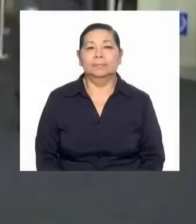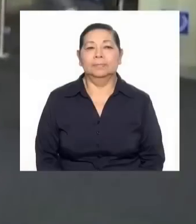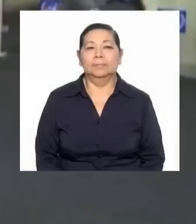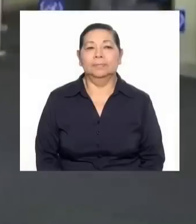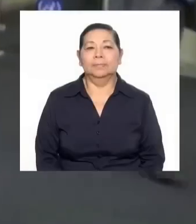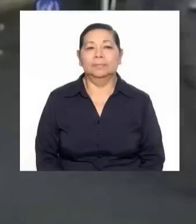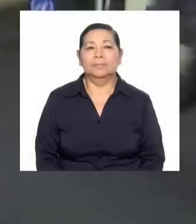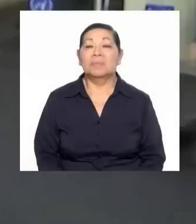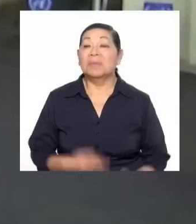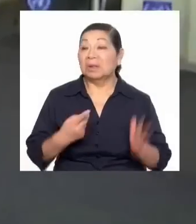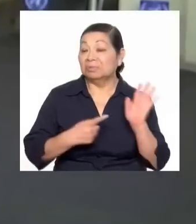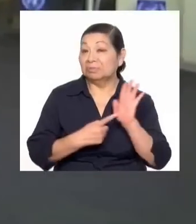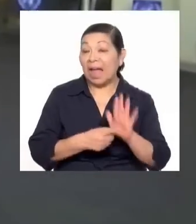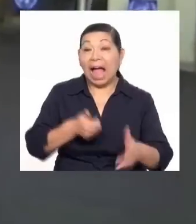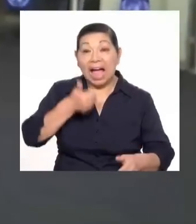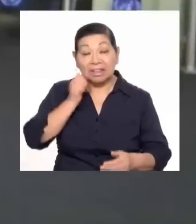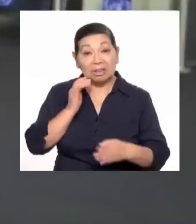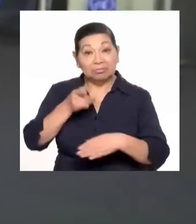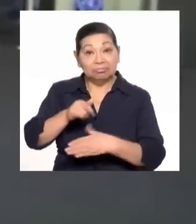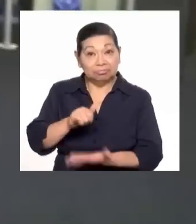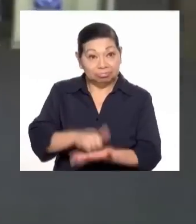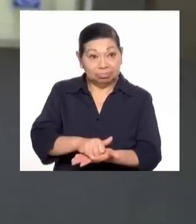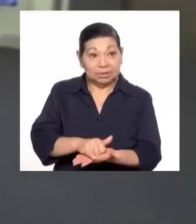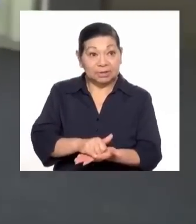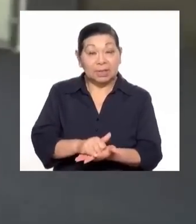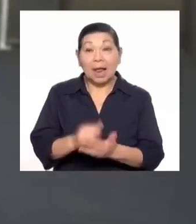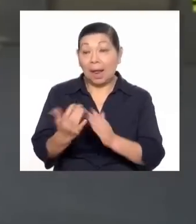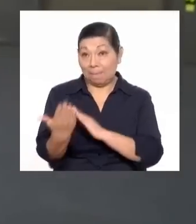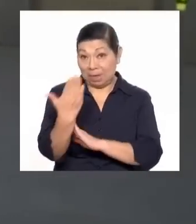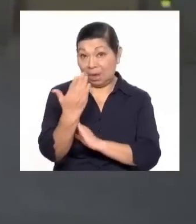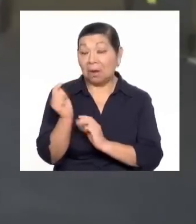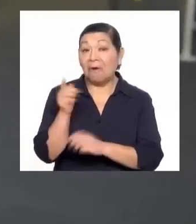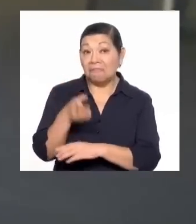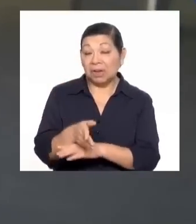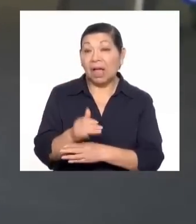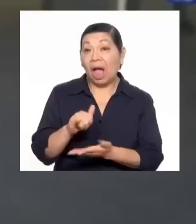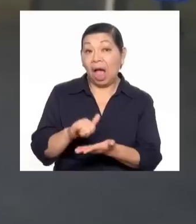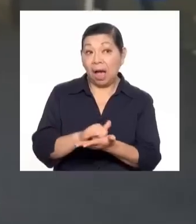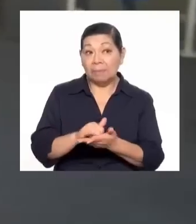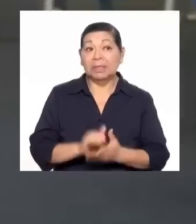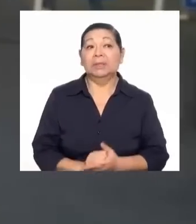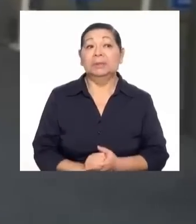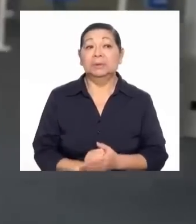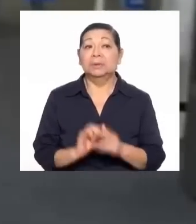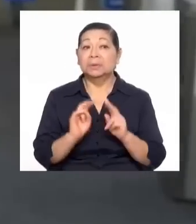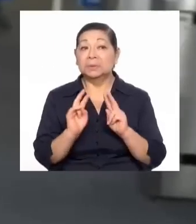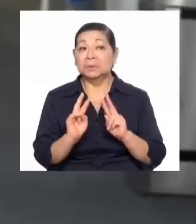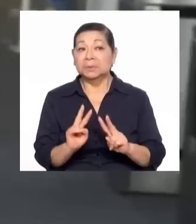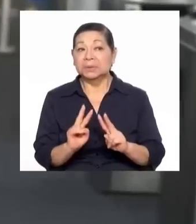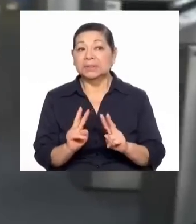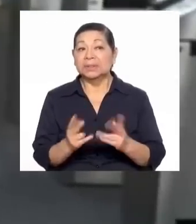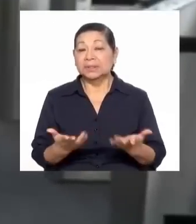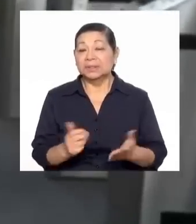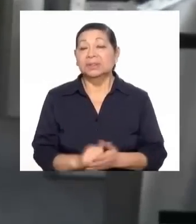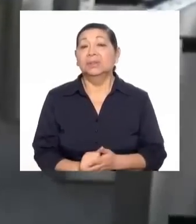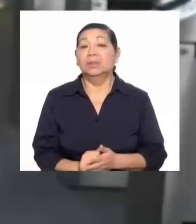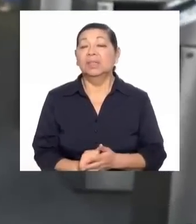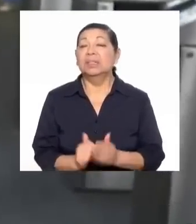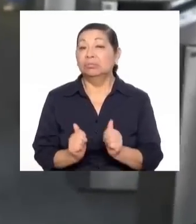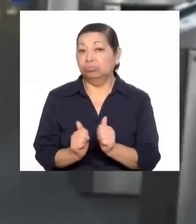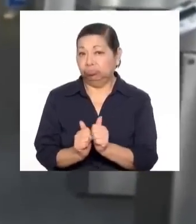Dina Boluarte llegó ayer en horas de la mañana y de inmediata fue